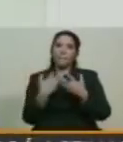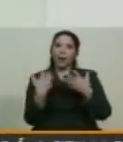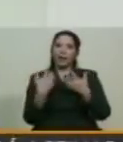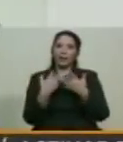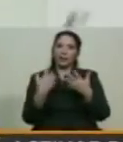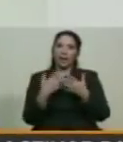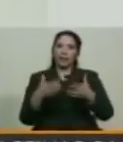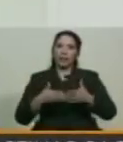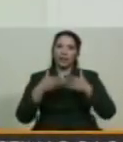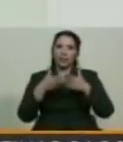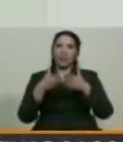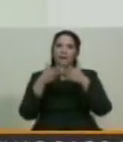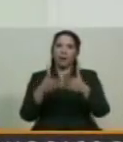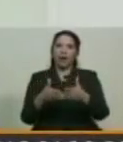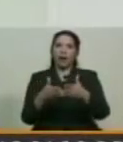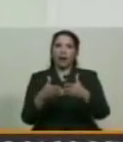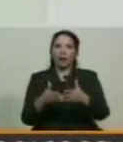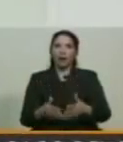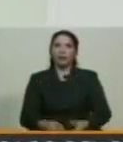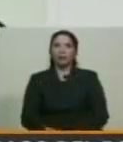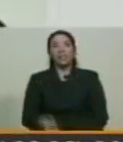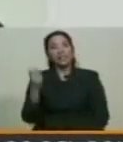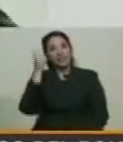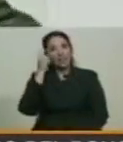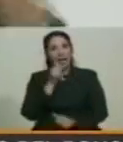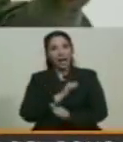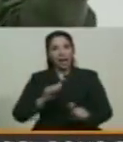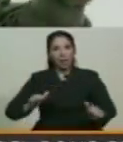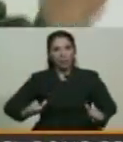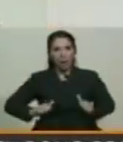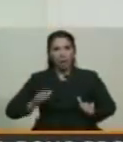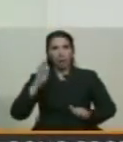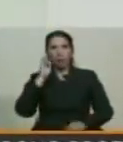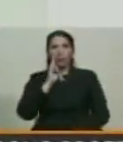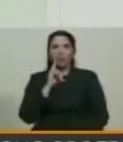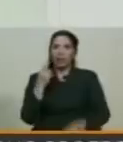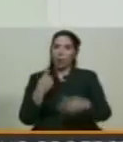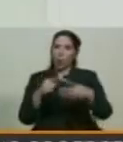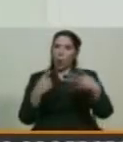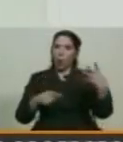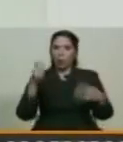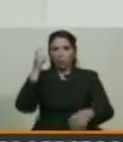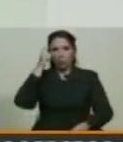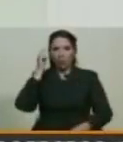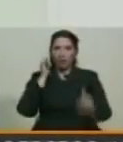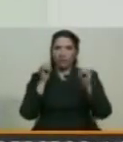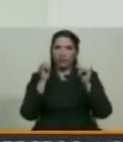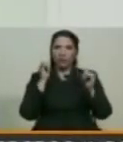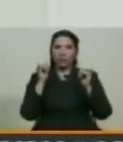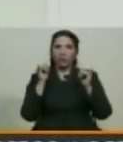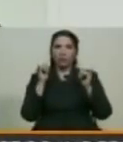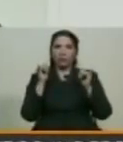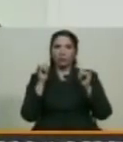Armada Bolivariana, que también nos nutre, y próximamente otras fechas patrias. Estamos